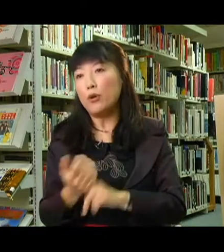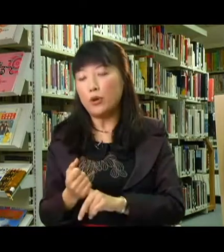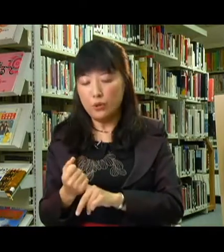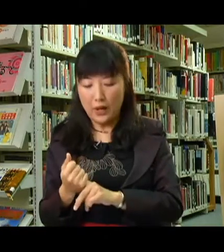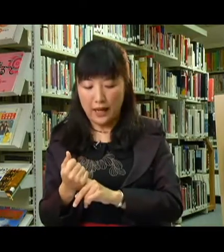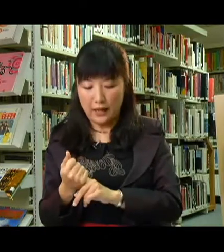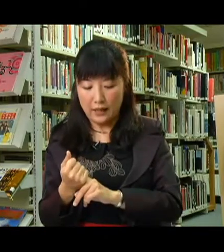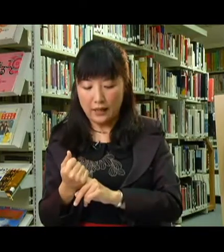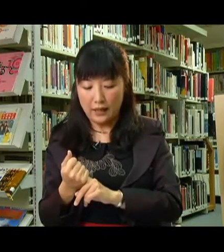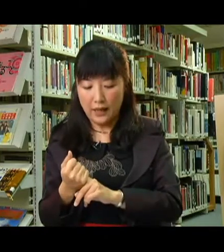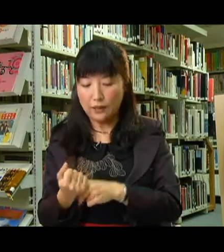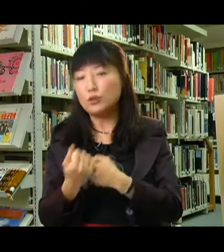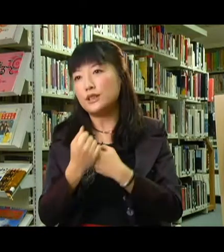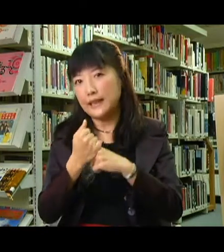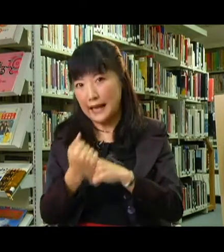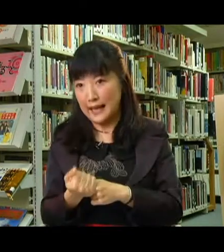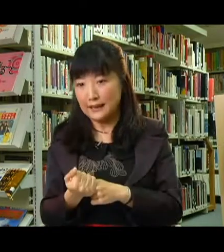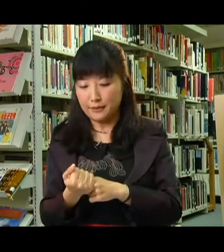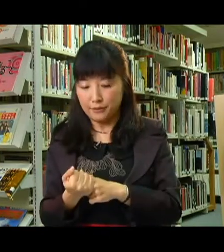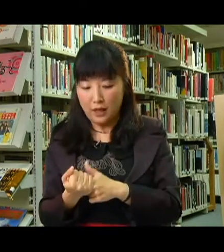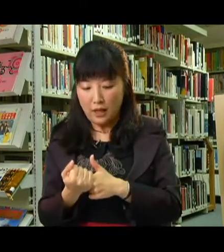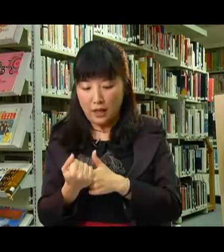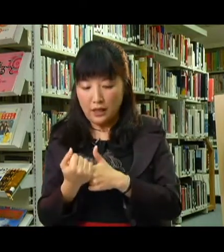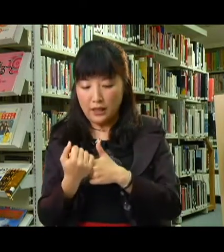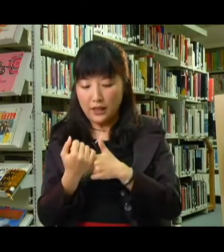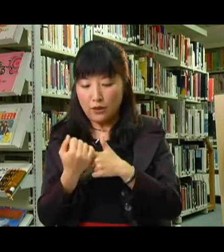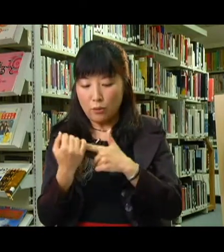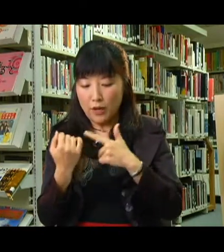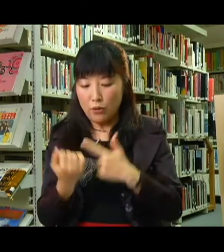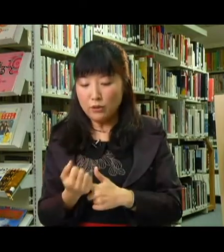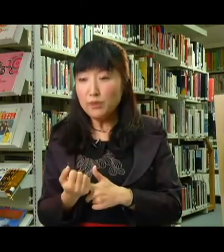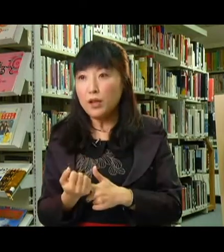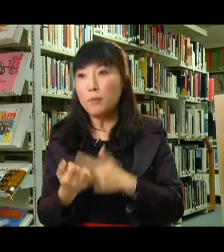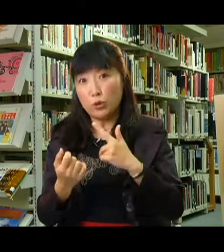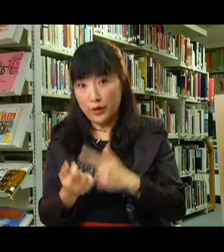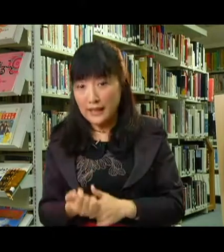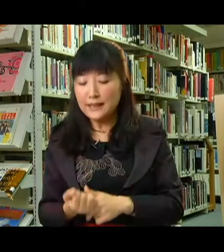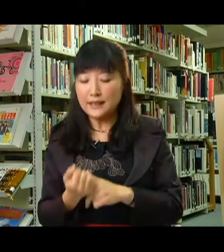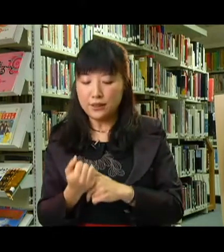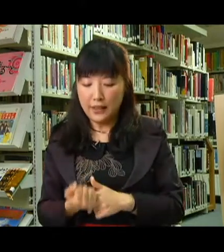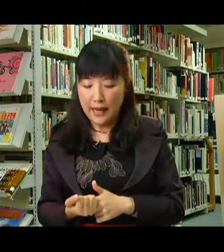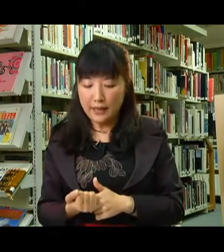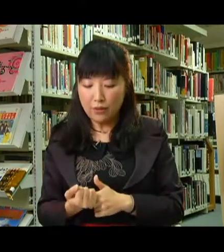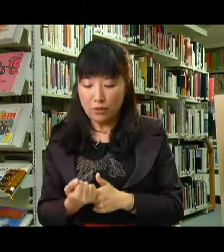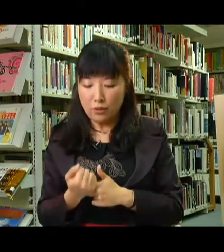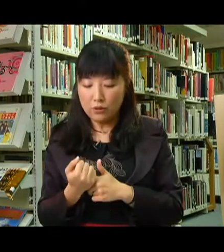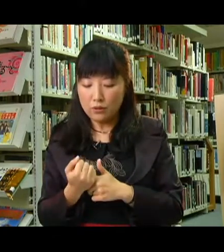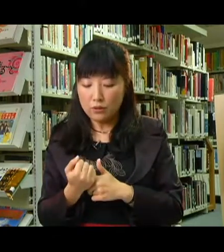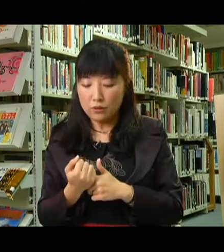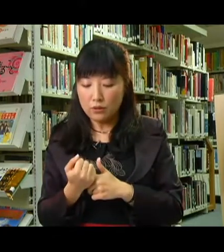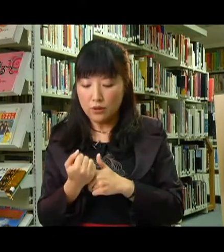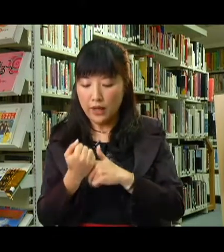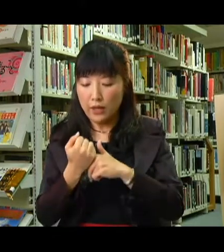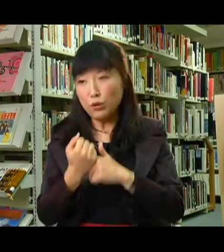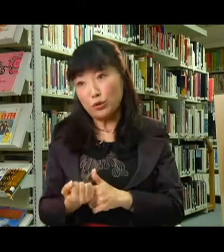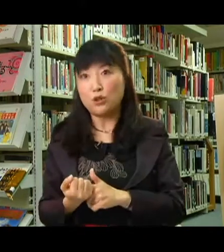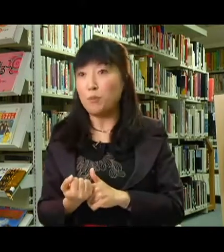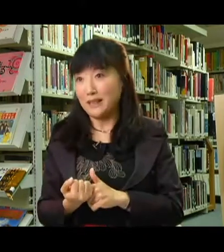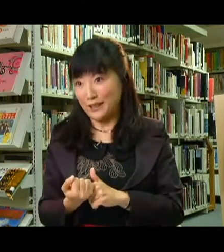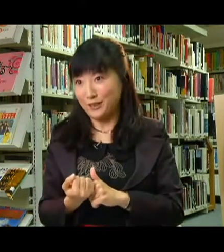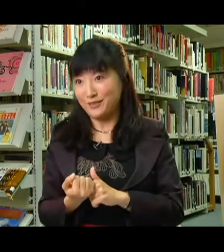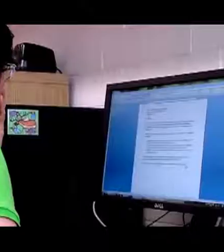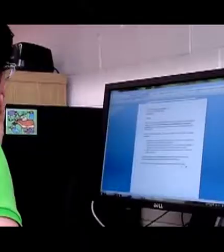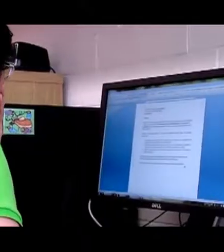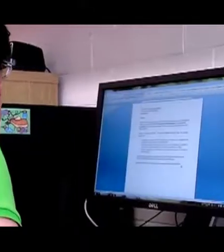brindándole apoyo en tus tareas. Y lo mejor, podrás estudiar con